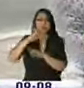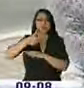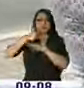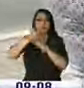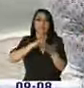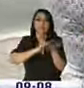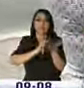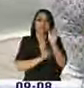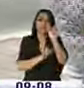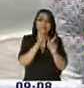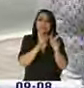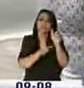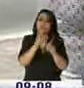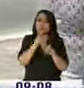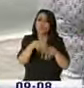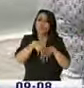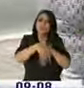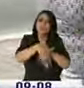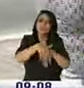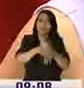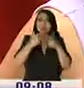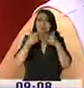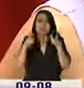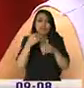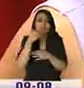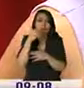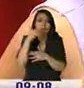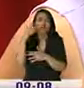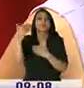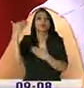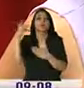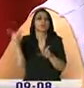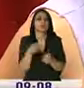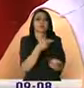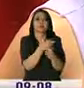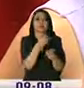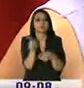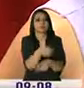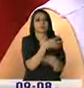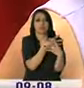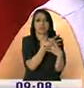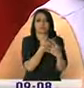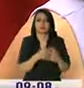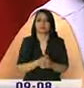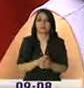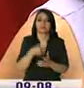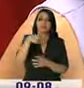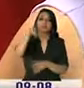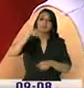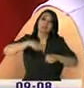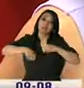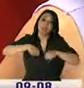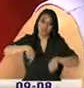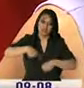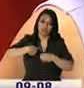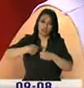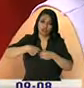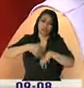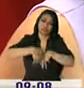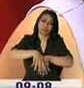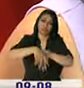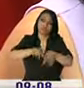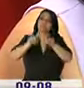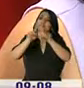quienes consideran son perseguidos políticos. El primero de mayo, en las movilizaciones que se dieron en Quito y en diferentes partes